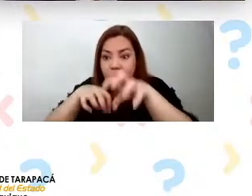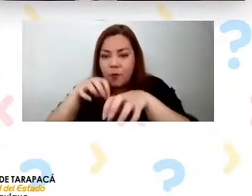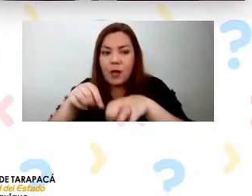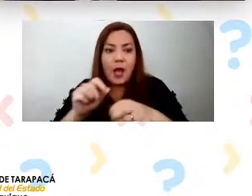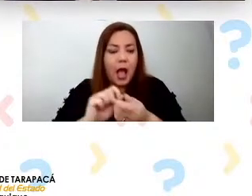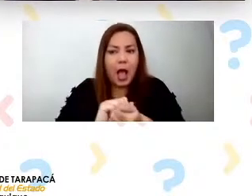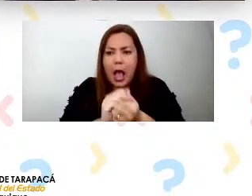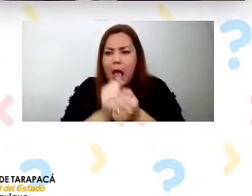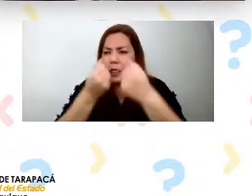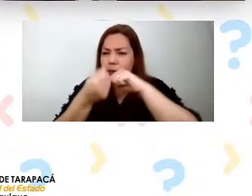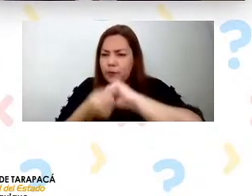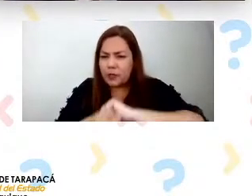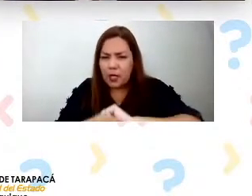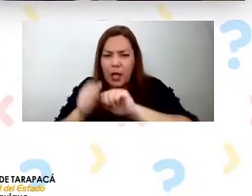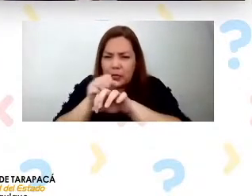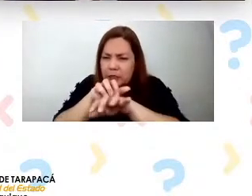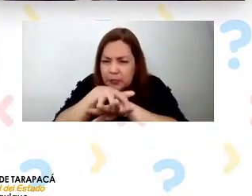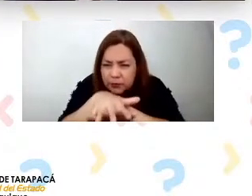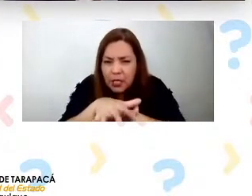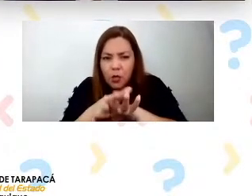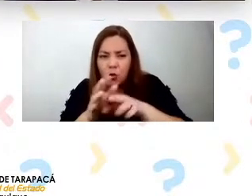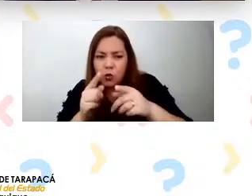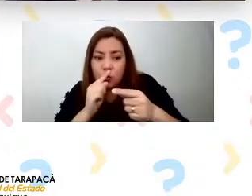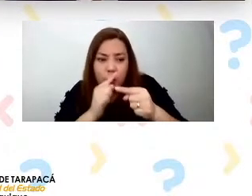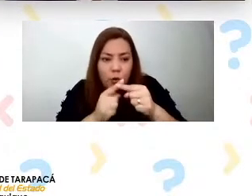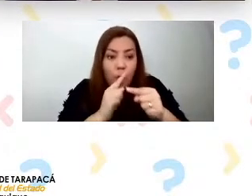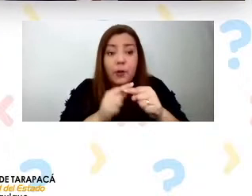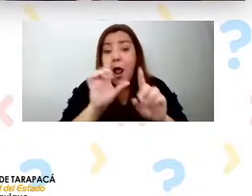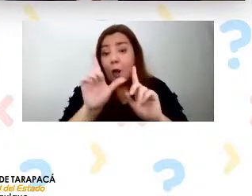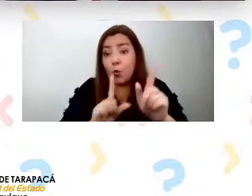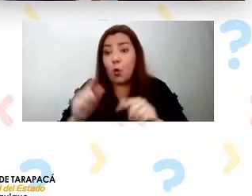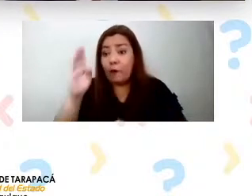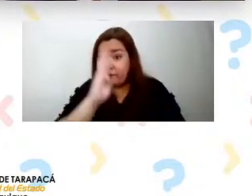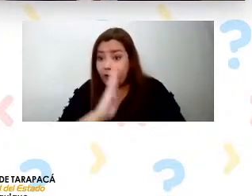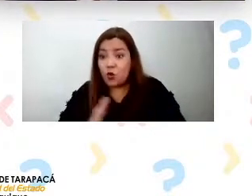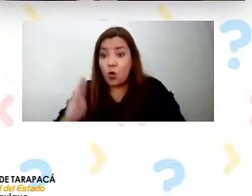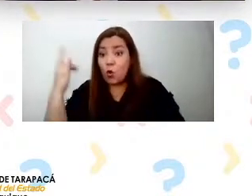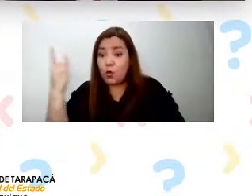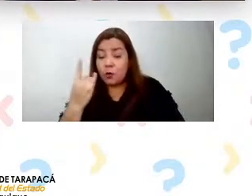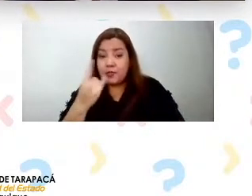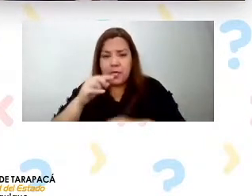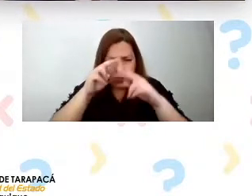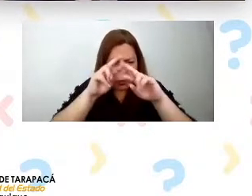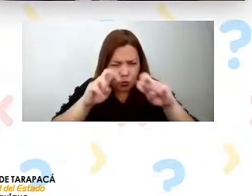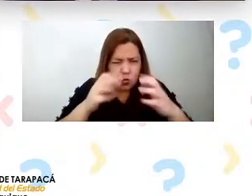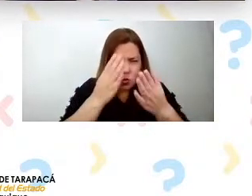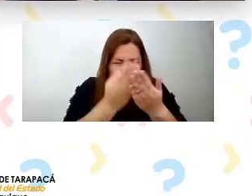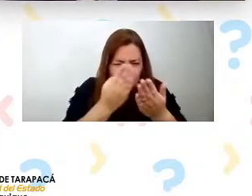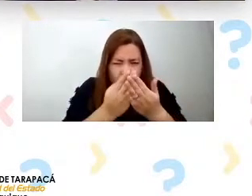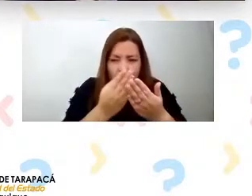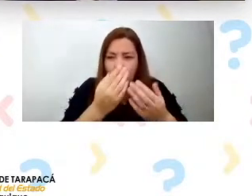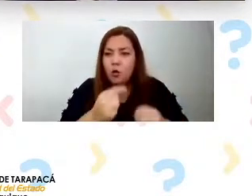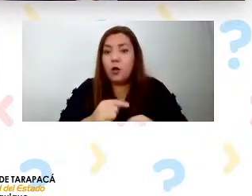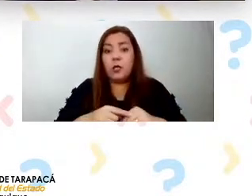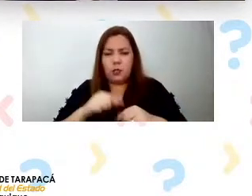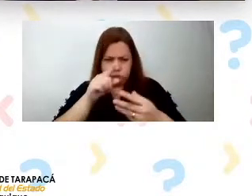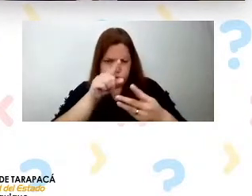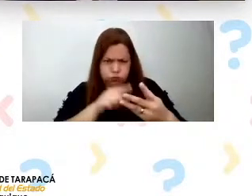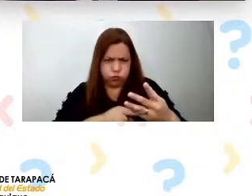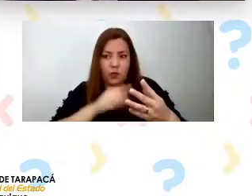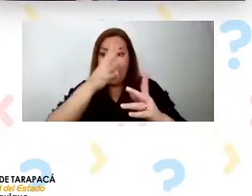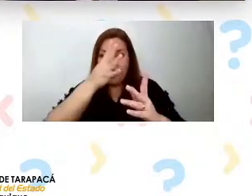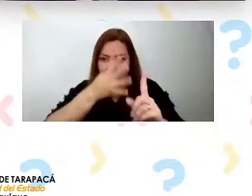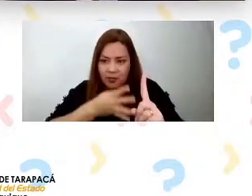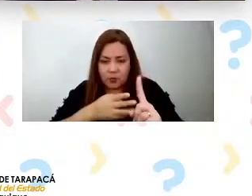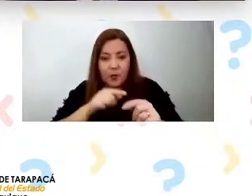cierto?, con nombre, han sido estudiados por algunos biólogos de la universidad, han sido descritas, y estas